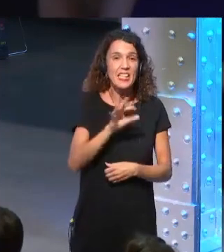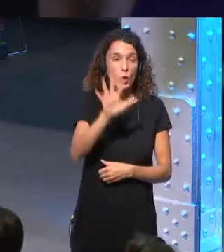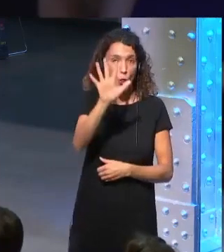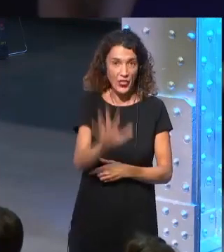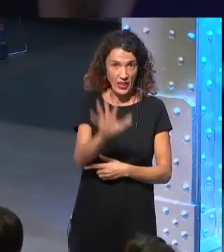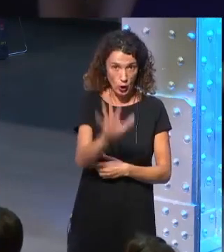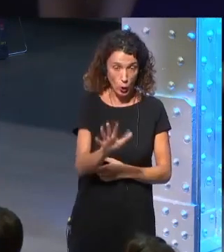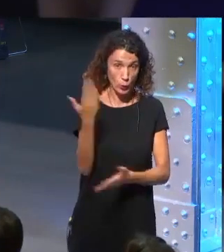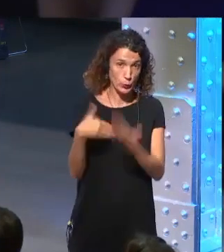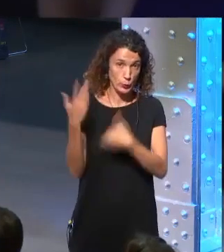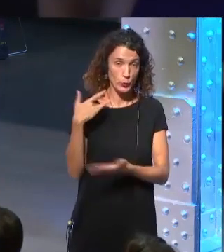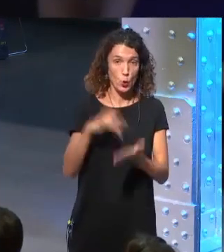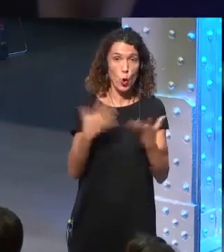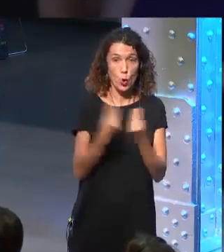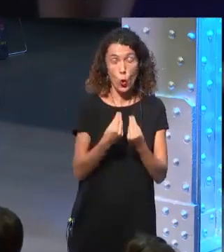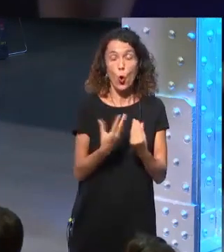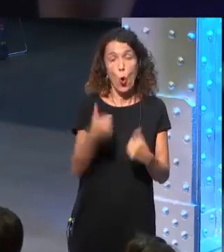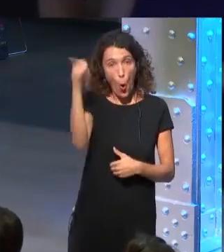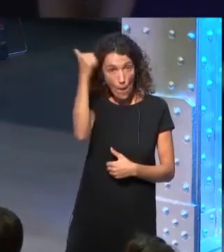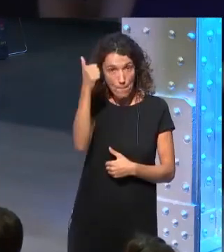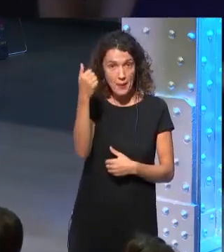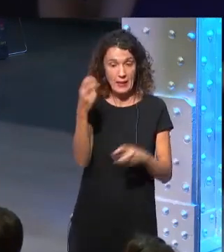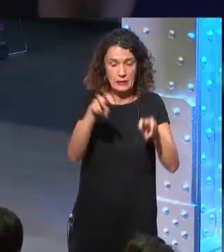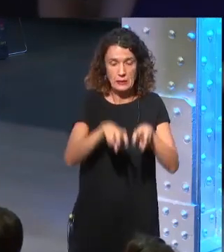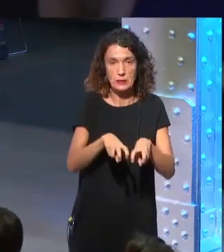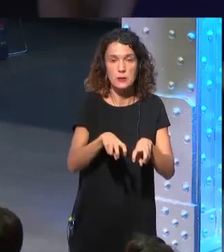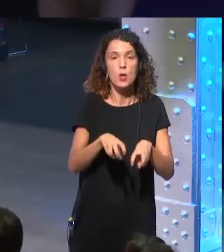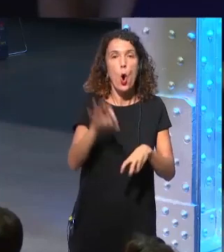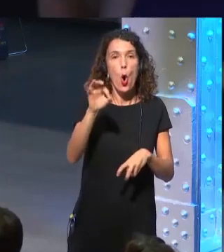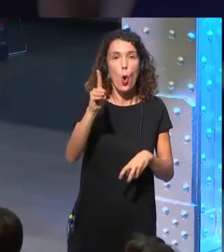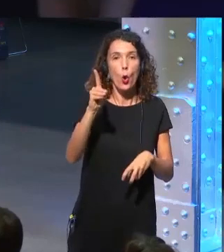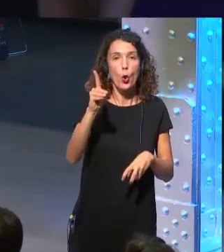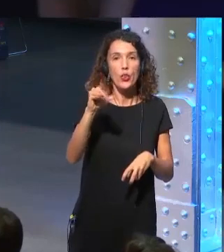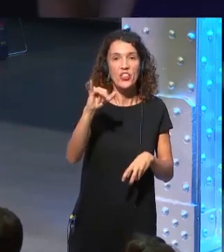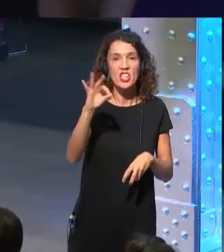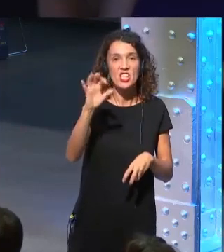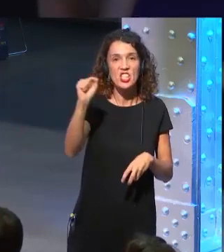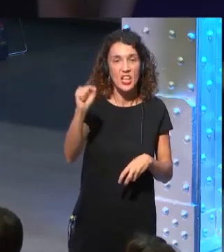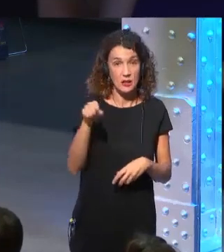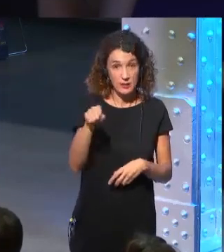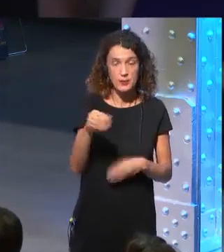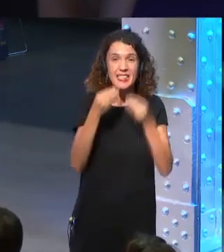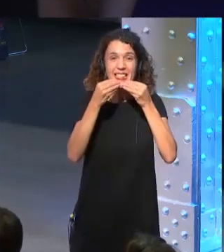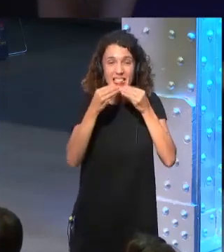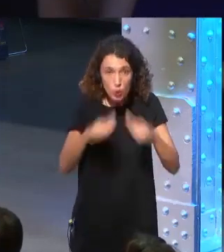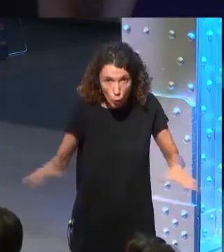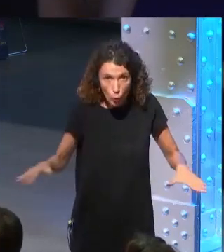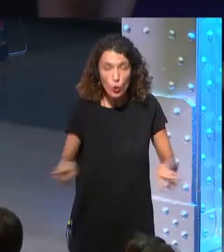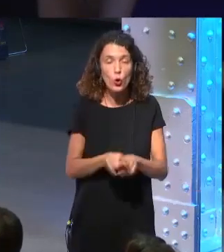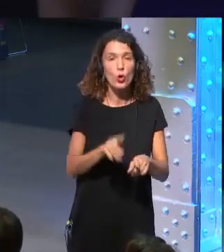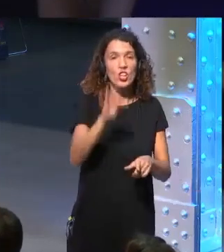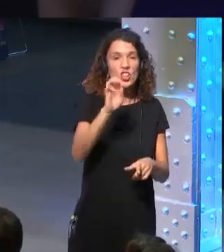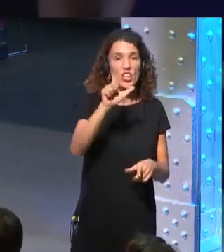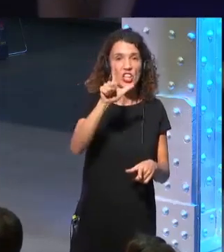sentada junto a esta figura masculina, pero la Odisea es una historia de